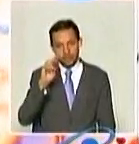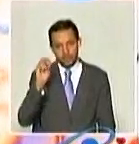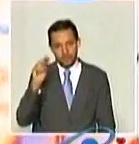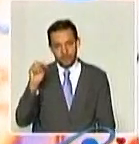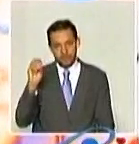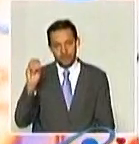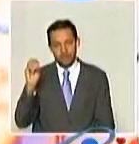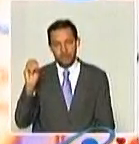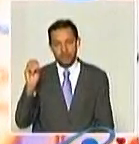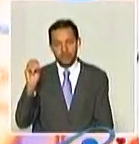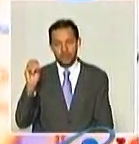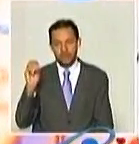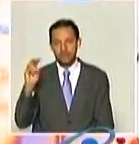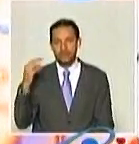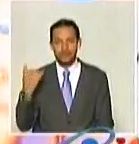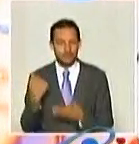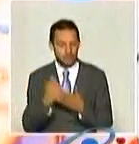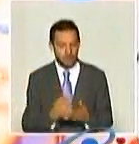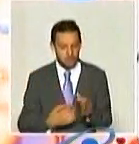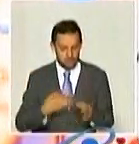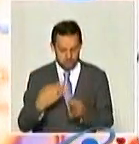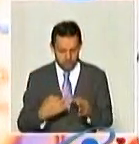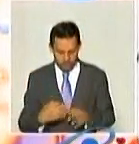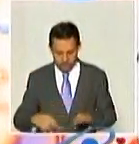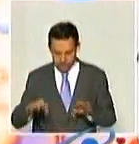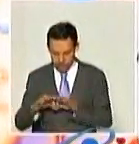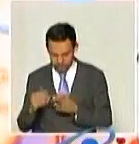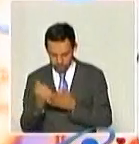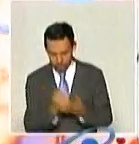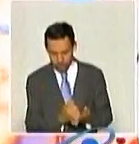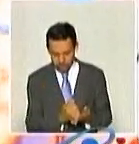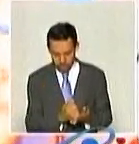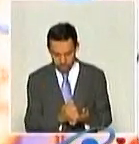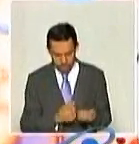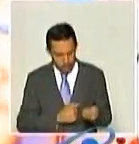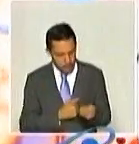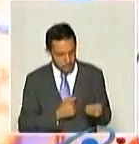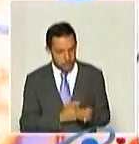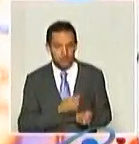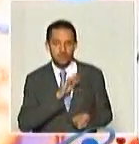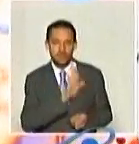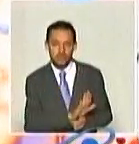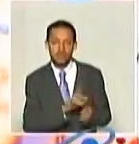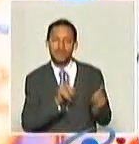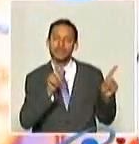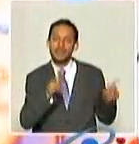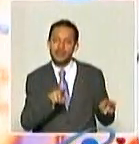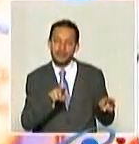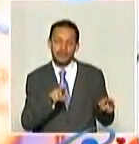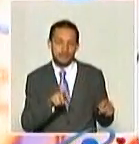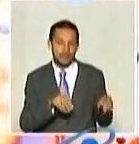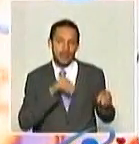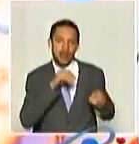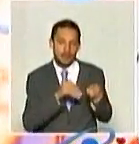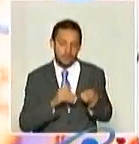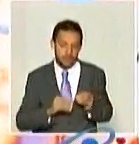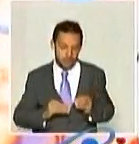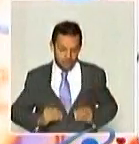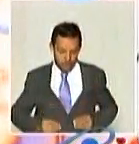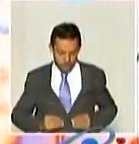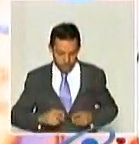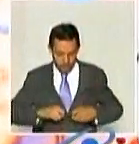trabajando a la parte infecciosa de la fisura o la fístula, está también haciendo un proceso de regeneración de